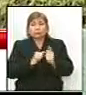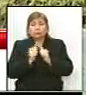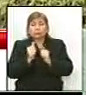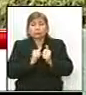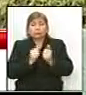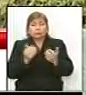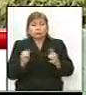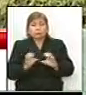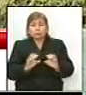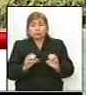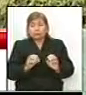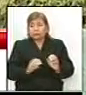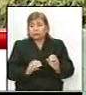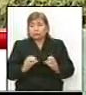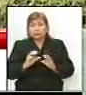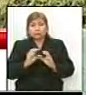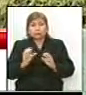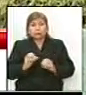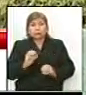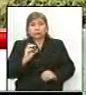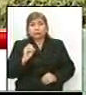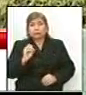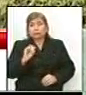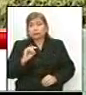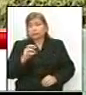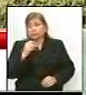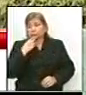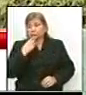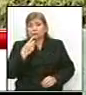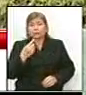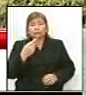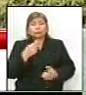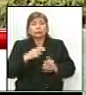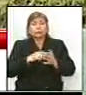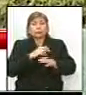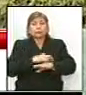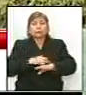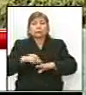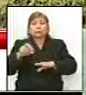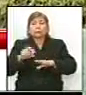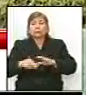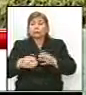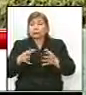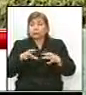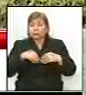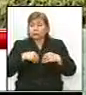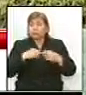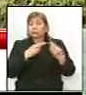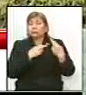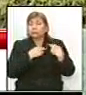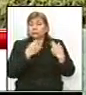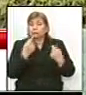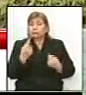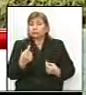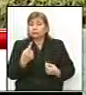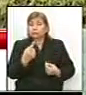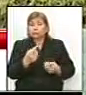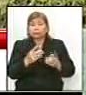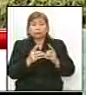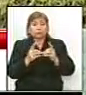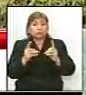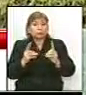lo que es el consorcio plurirural, pero no sé qué clase de profesionales han asumido, creo que en cada distrito del